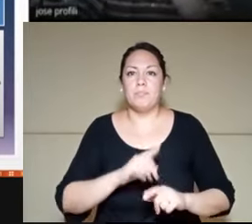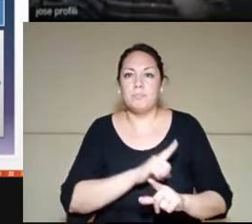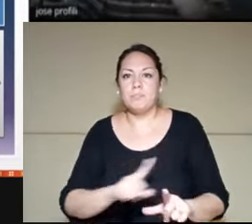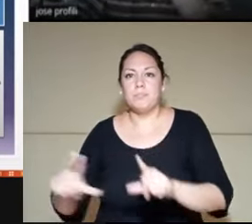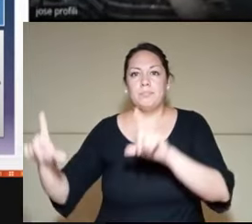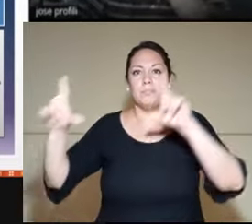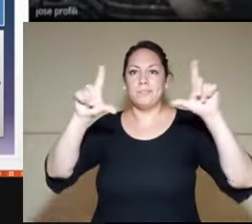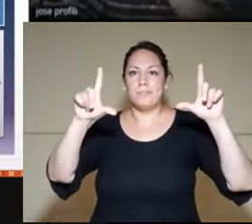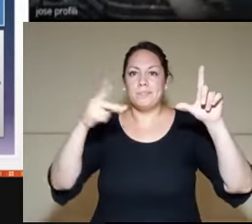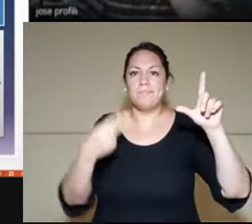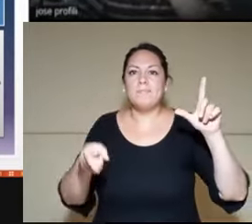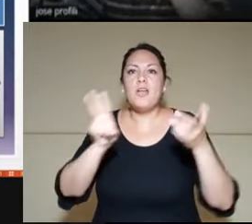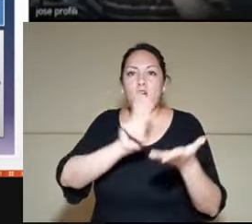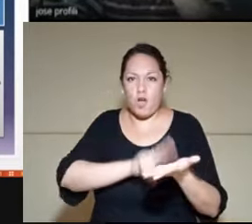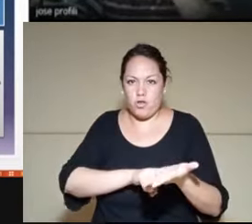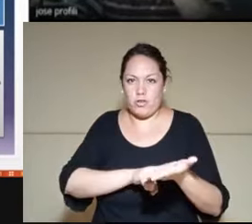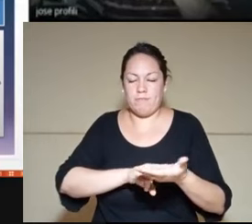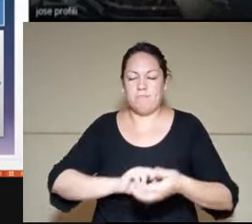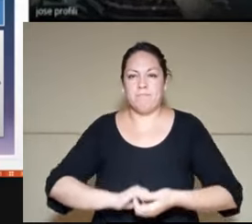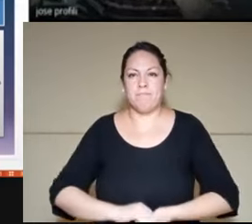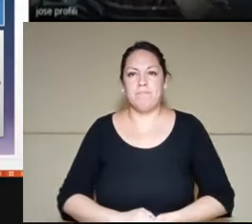vamos a volver acá.